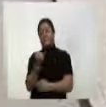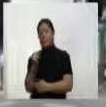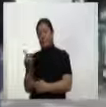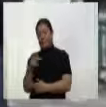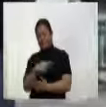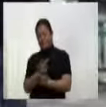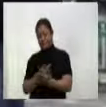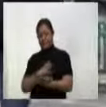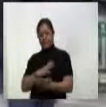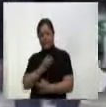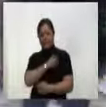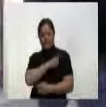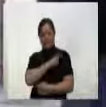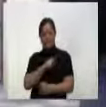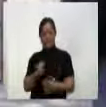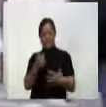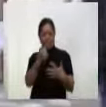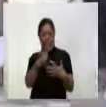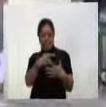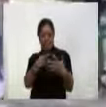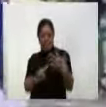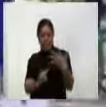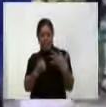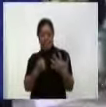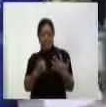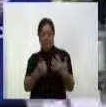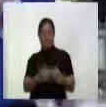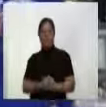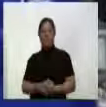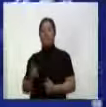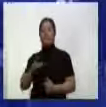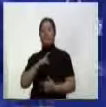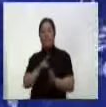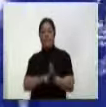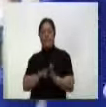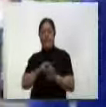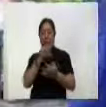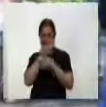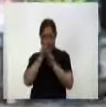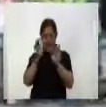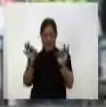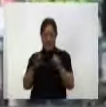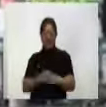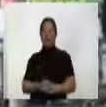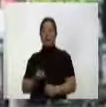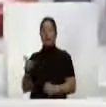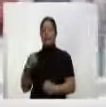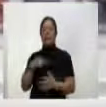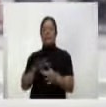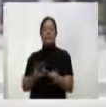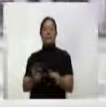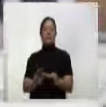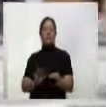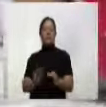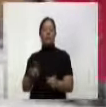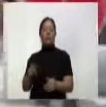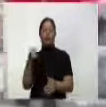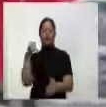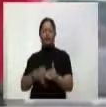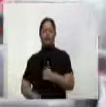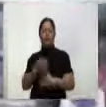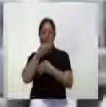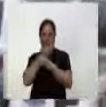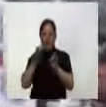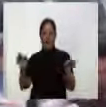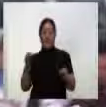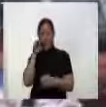con 6 ejes rectores. A través de un video que publicó en sus redes sociales, Evangelina Paredes explicó que promoverá una intensa campaña